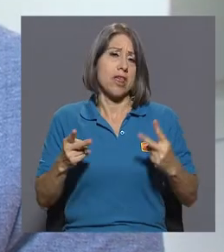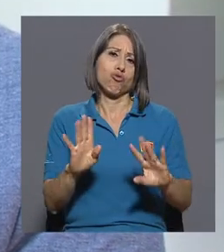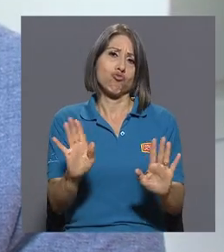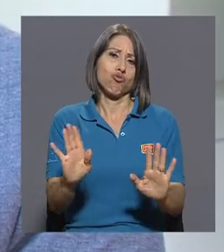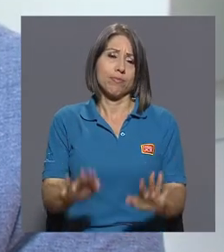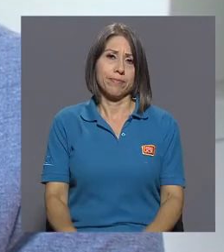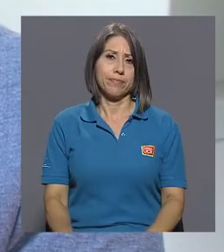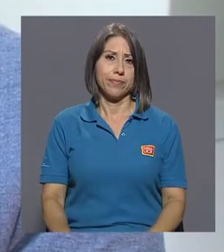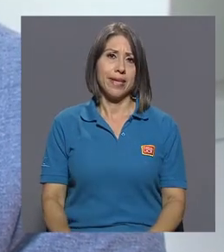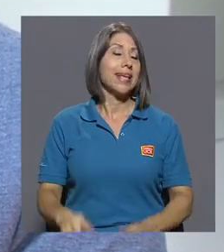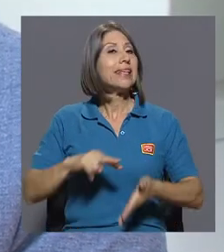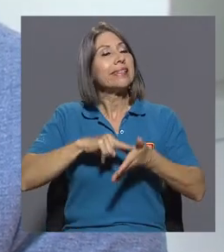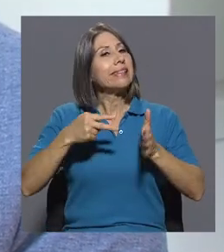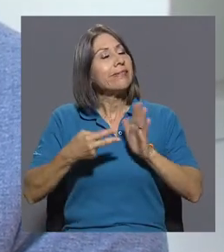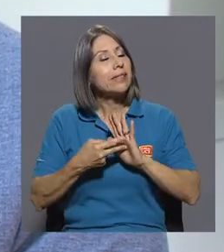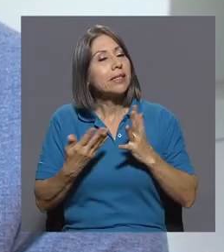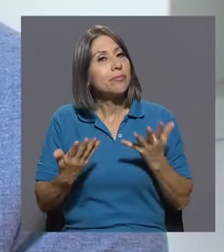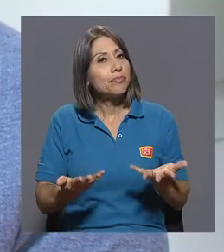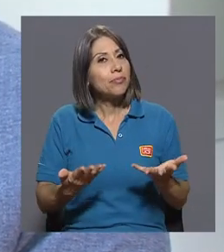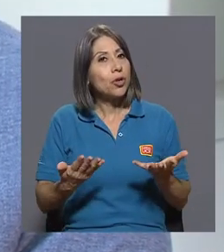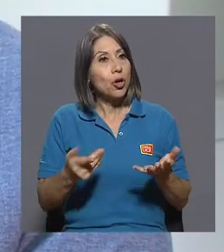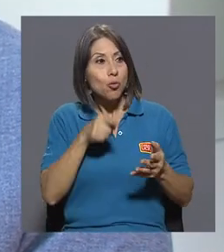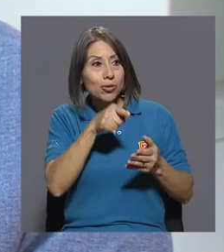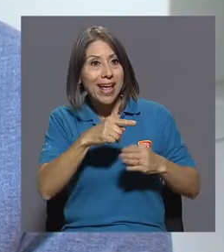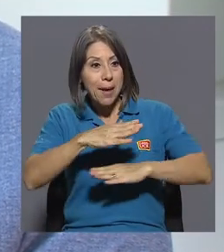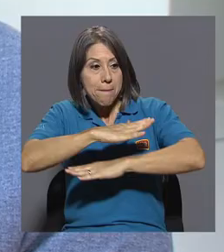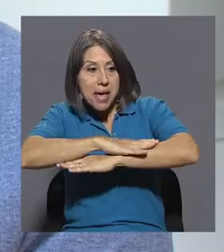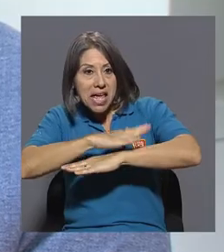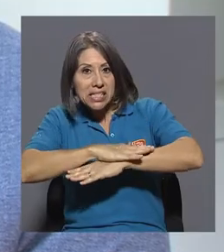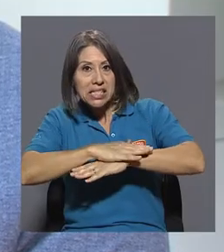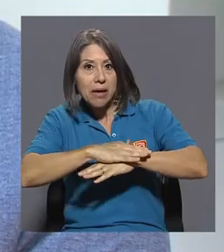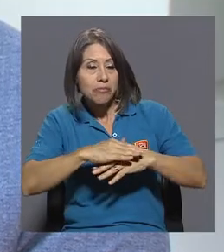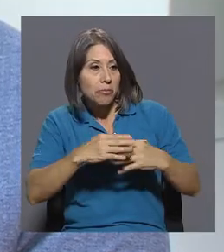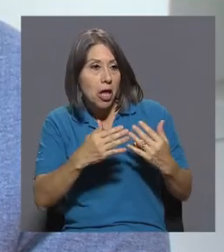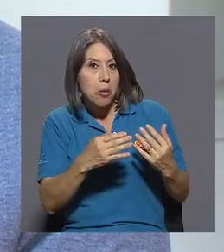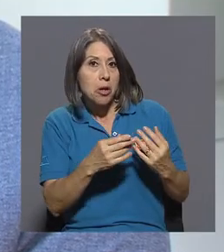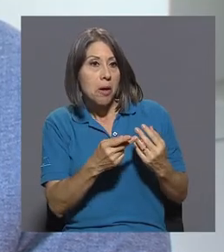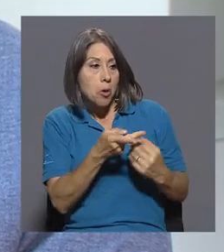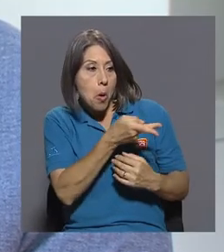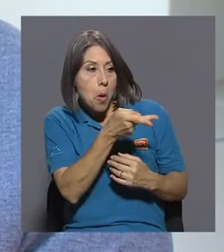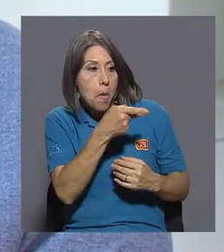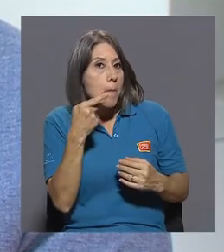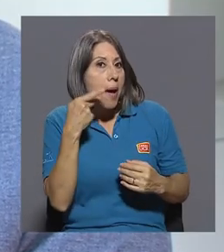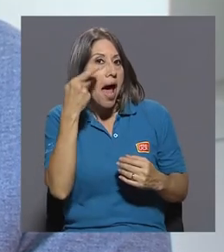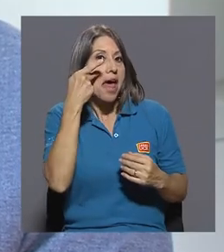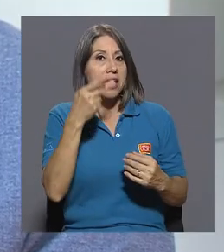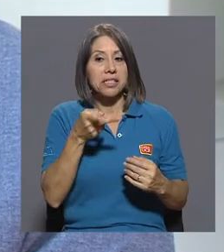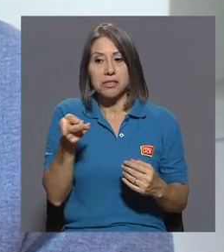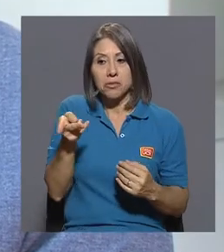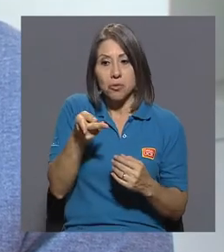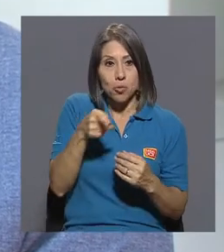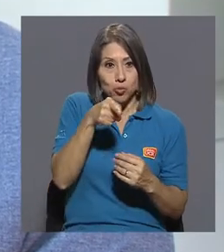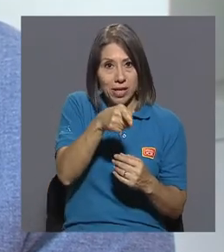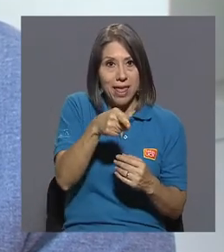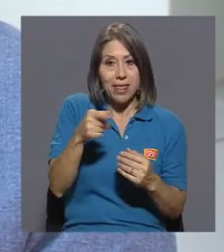Comer en la mesa con tus papás, ajá, y con una pareja y ser afectuoso mientras están comiendo